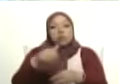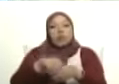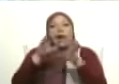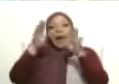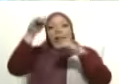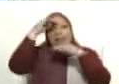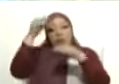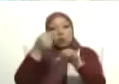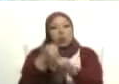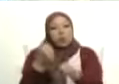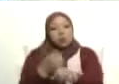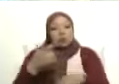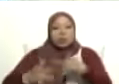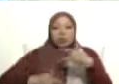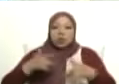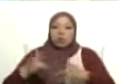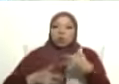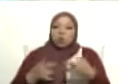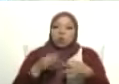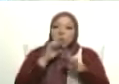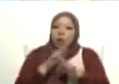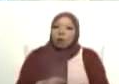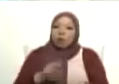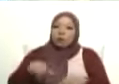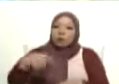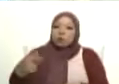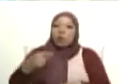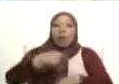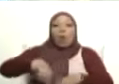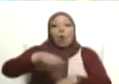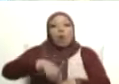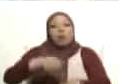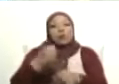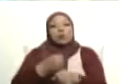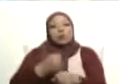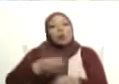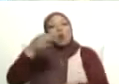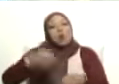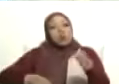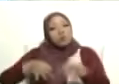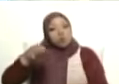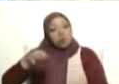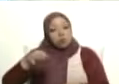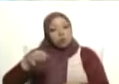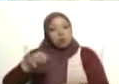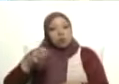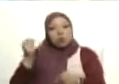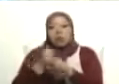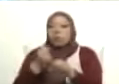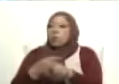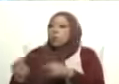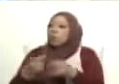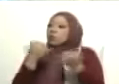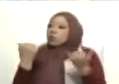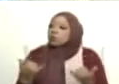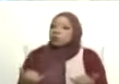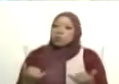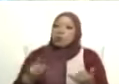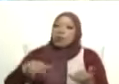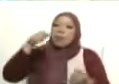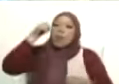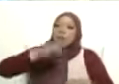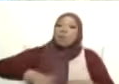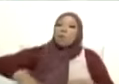atentos a ese evento en las próximas horas, en los próximos minutos. Y, por supuesto, el pueblo